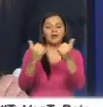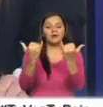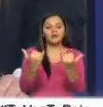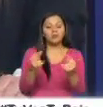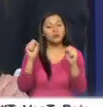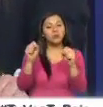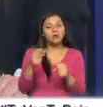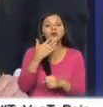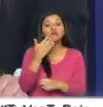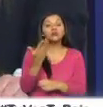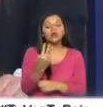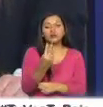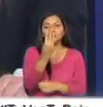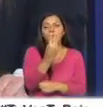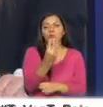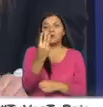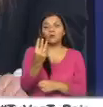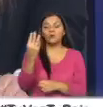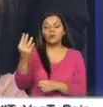puede encontrar en el portal